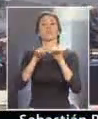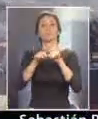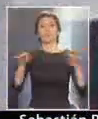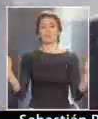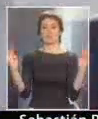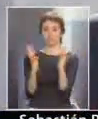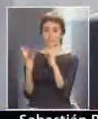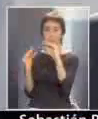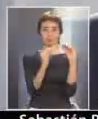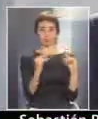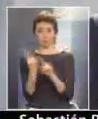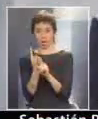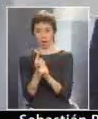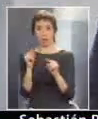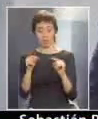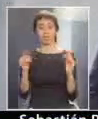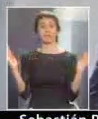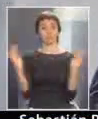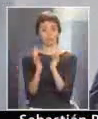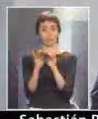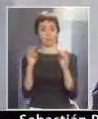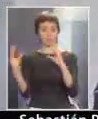diálogo, y esta mesa deberá